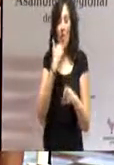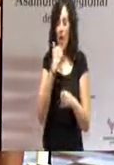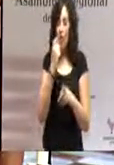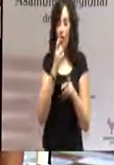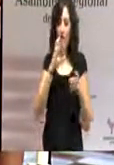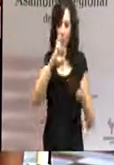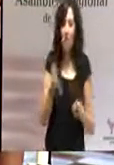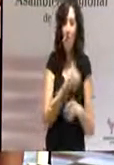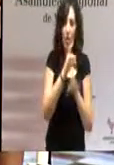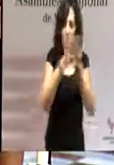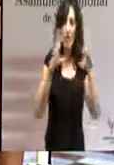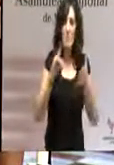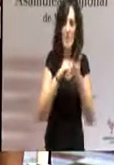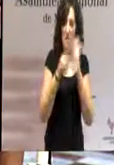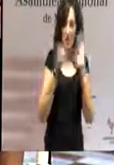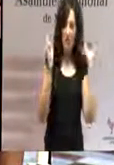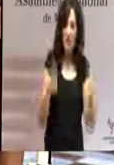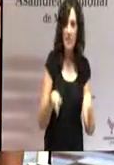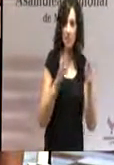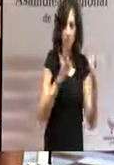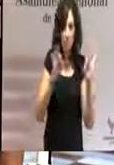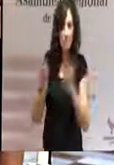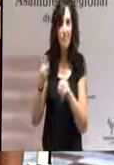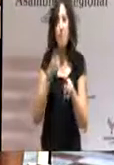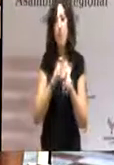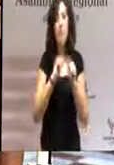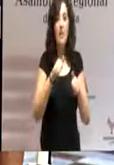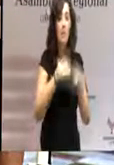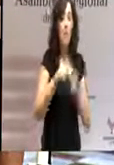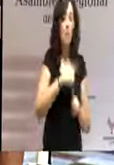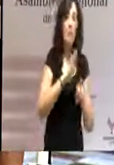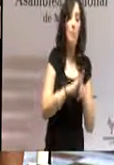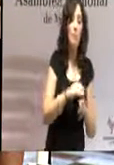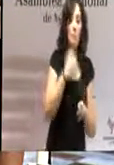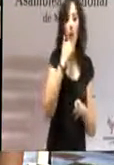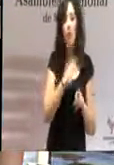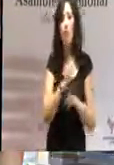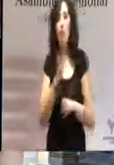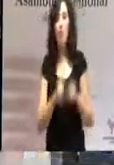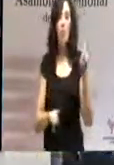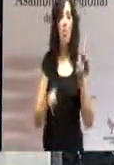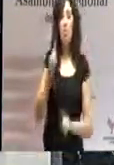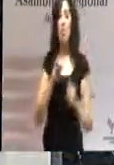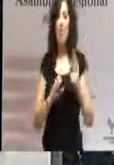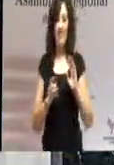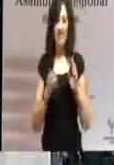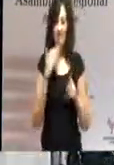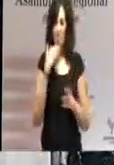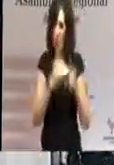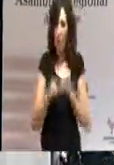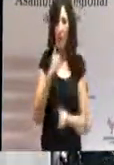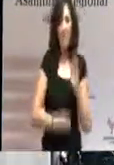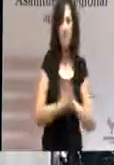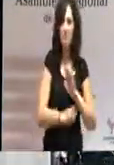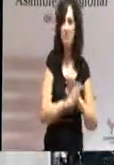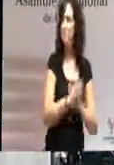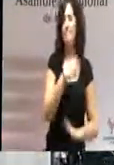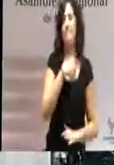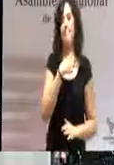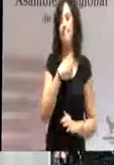ni planificación, poniendo parches aquí y allá, sin rumbo. Esa es nuestra